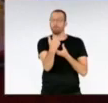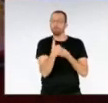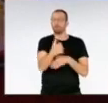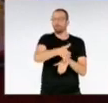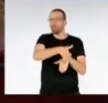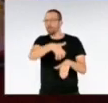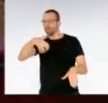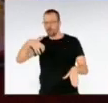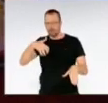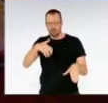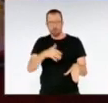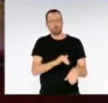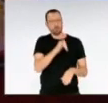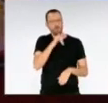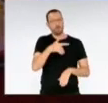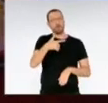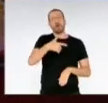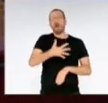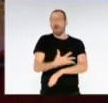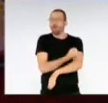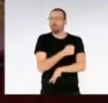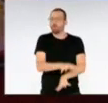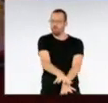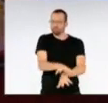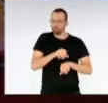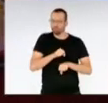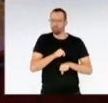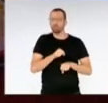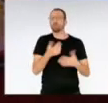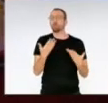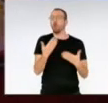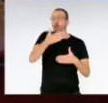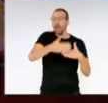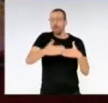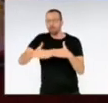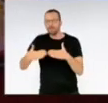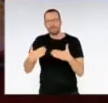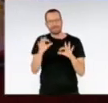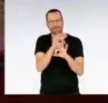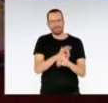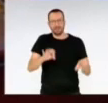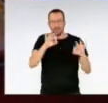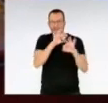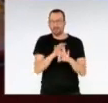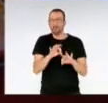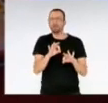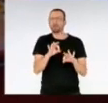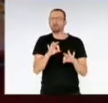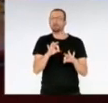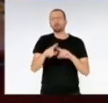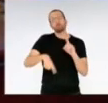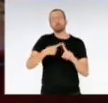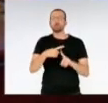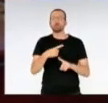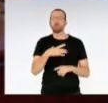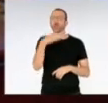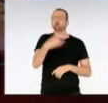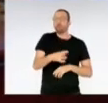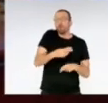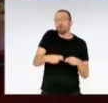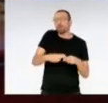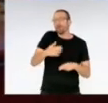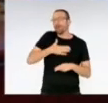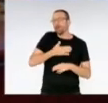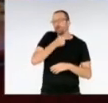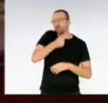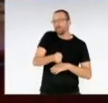mayoría suficiente para gobernar sin ataduras y gobernar con la posibilidad de hacer las políticas del Partido Socialista